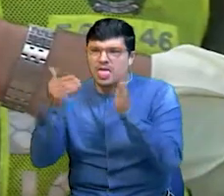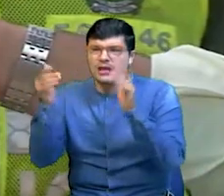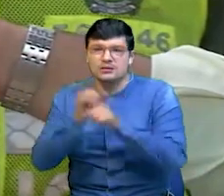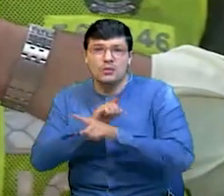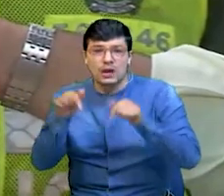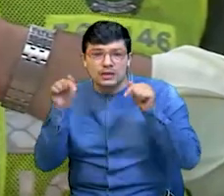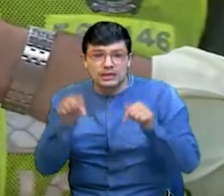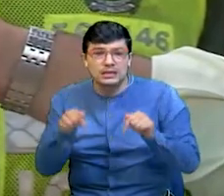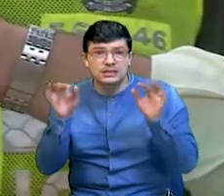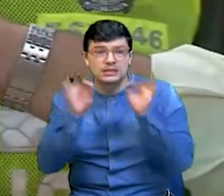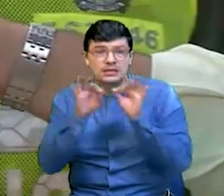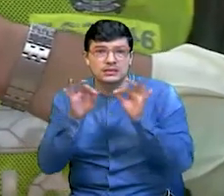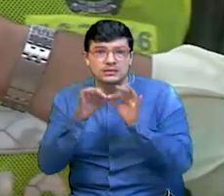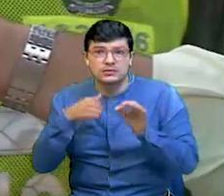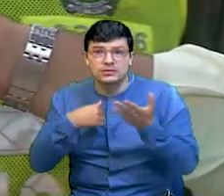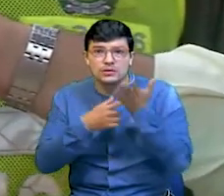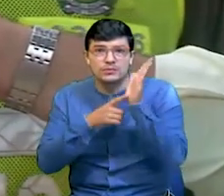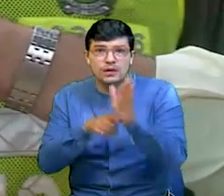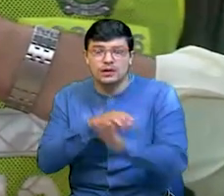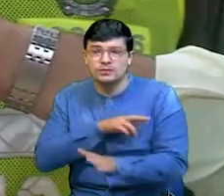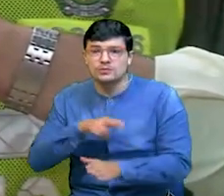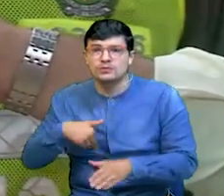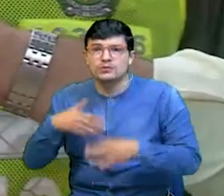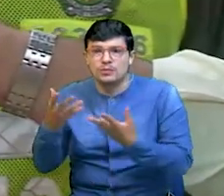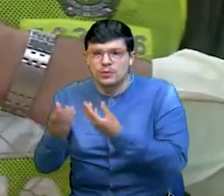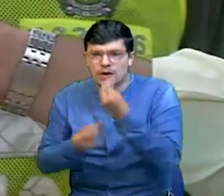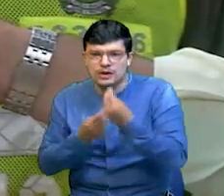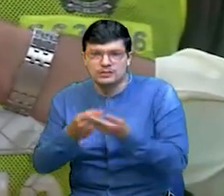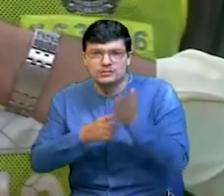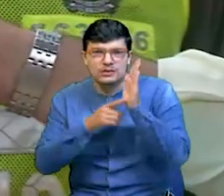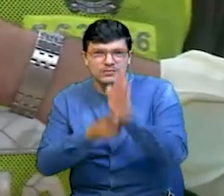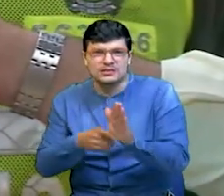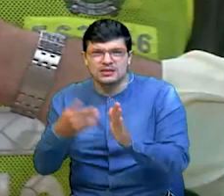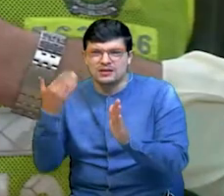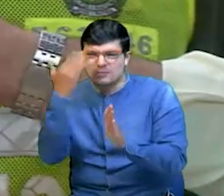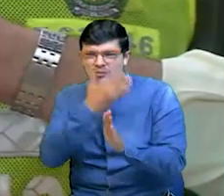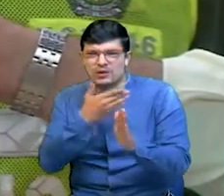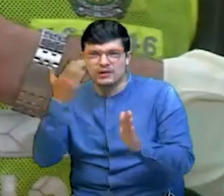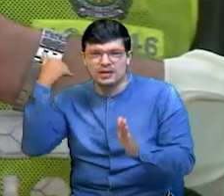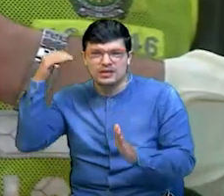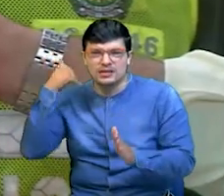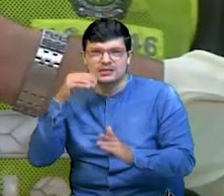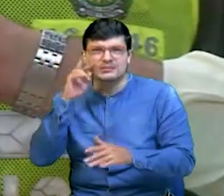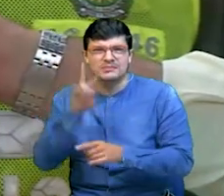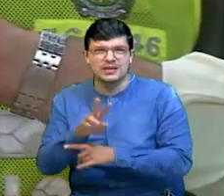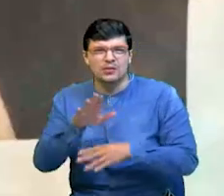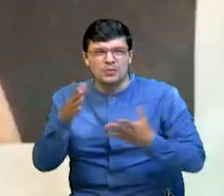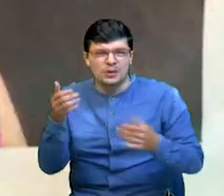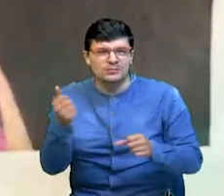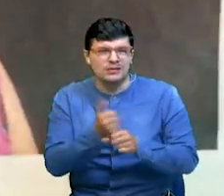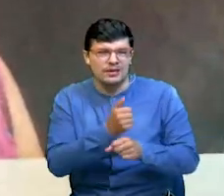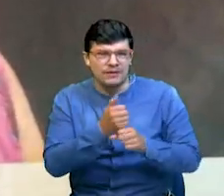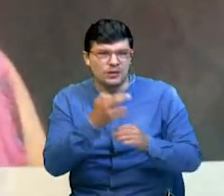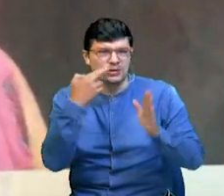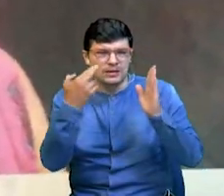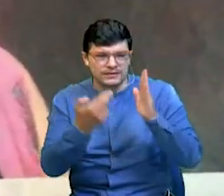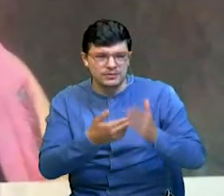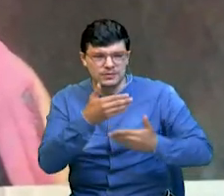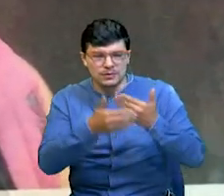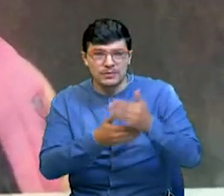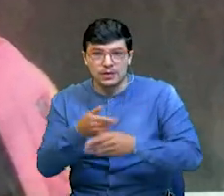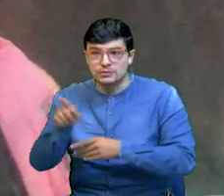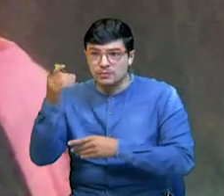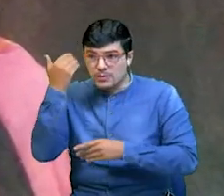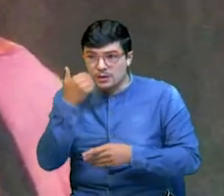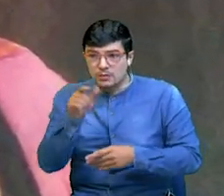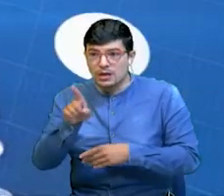que simplemente lo que yo transmito lo hacemos a través de unas evidencias que llamamos tenemos se encontraba a partir de todo el trabajo de verificación la menor de 14